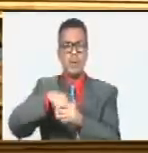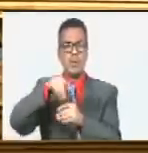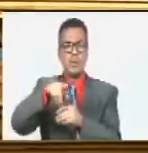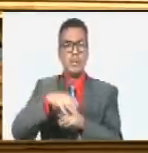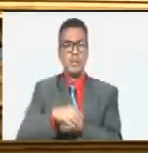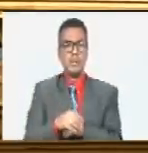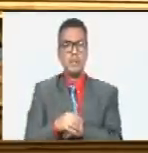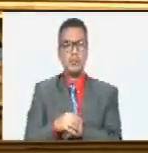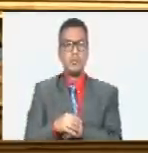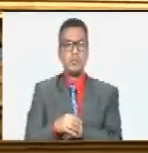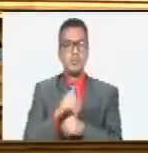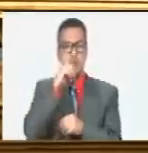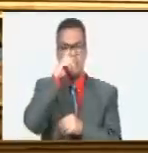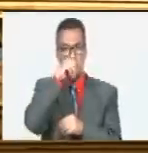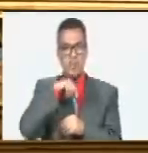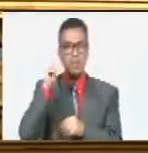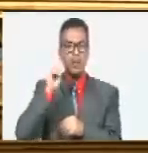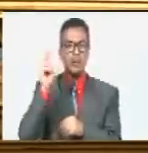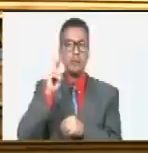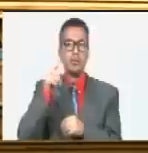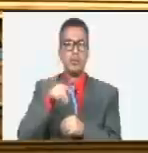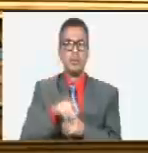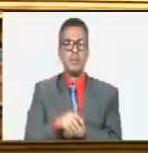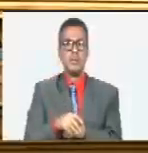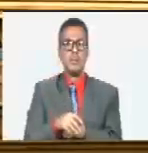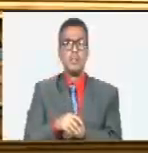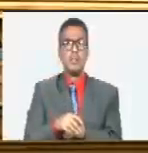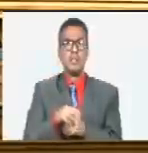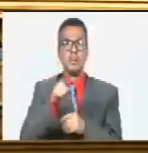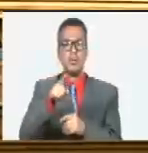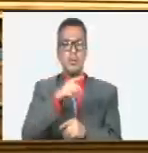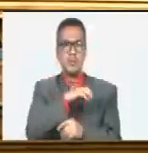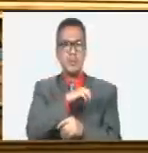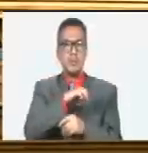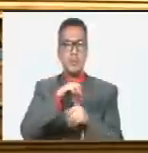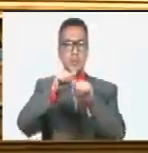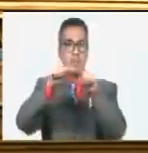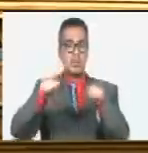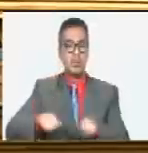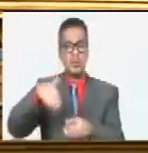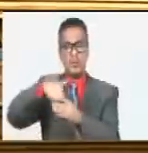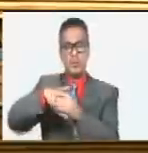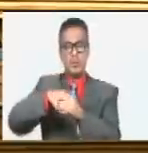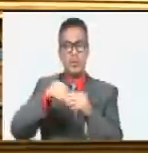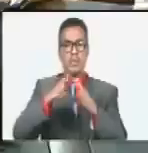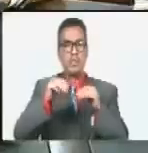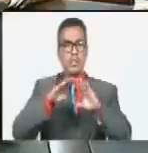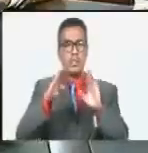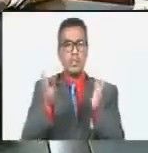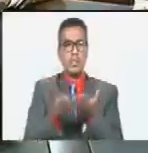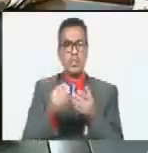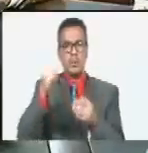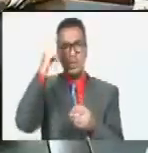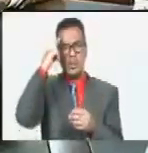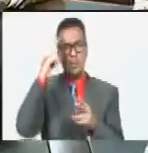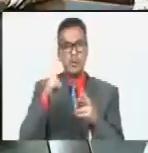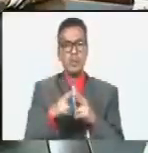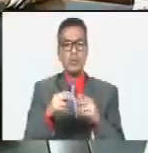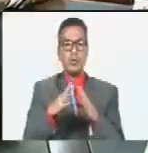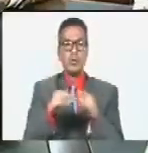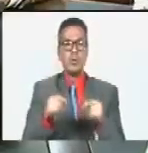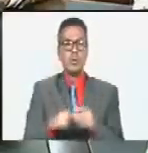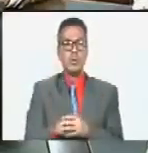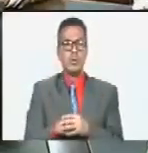de Venezuela, por supuesto, pero también en los sistemas electorales del mundo. Era reconocida por todos